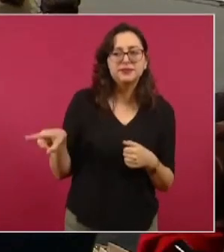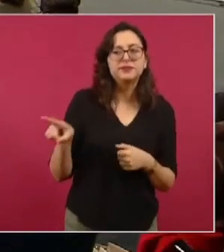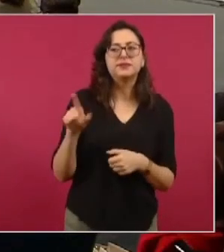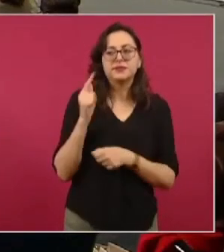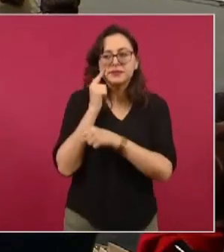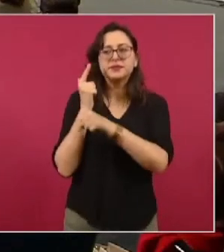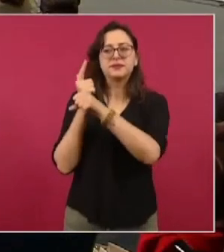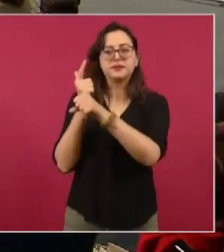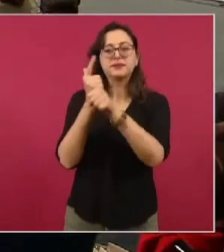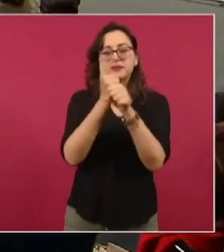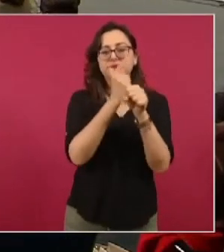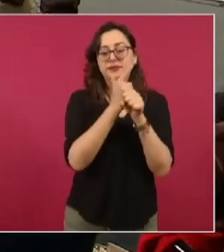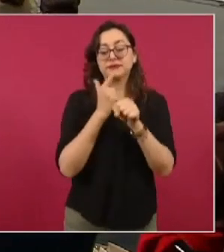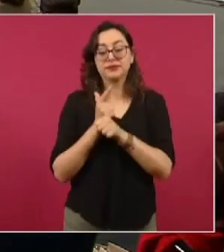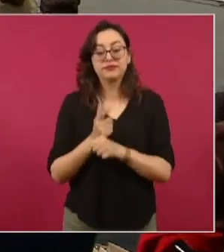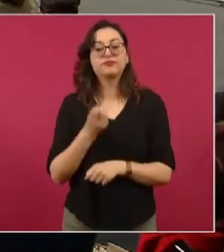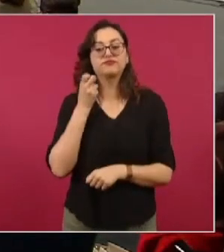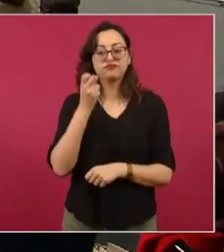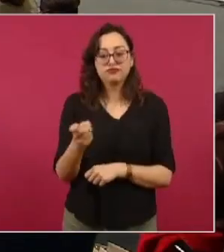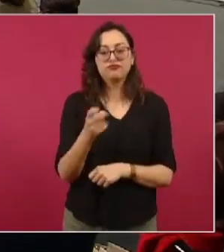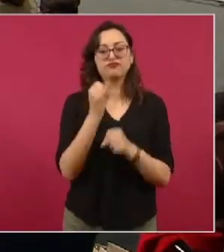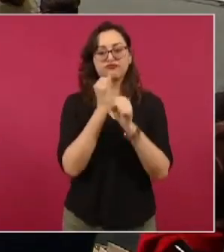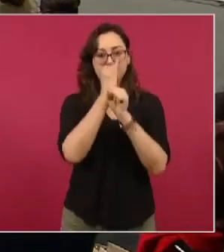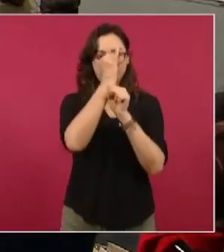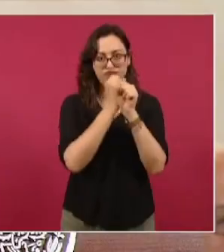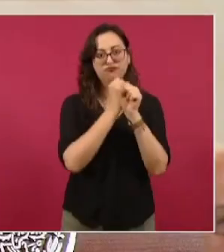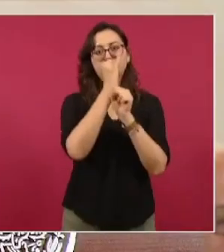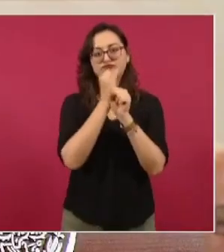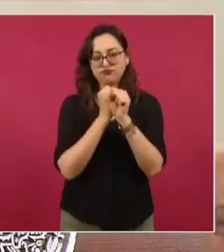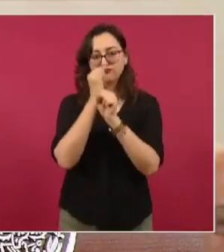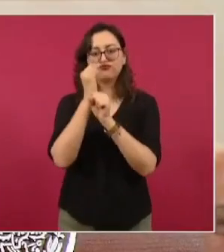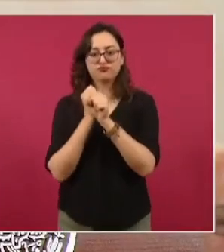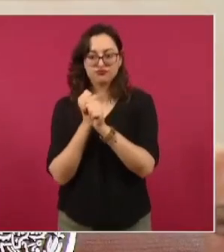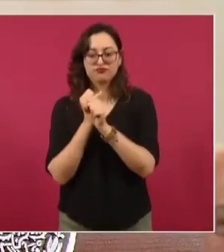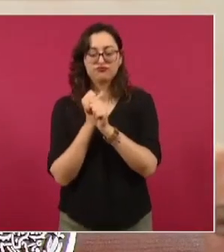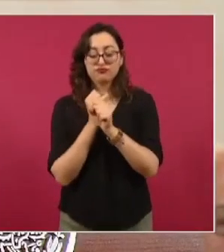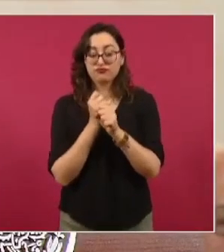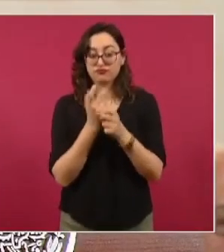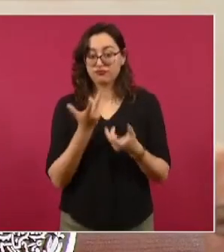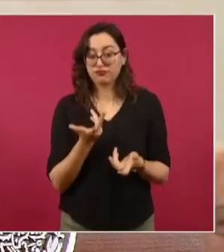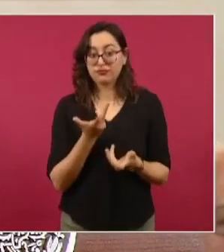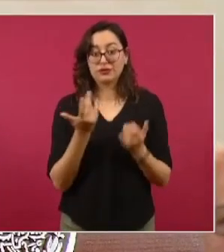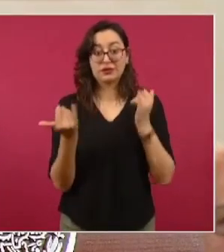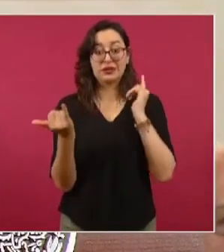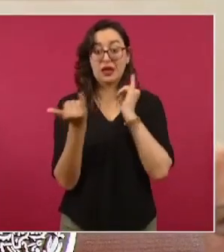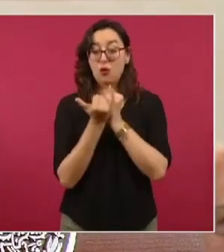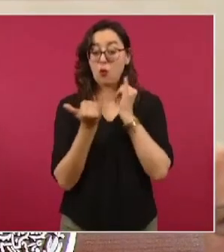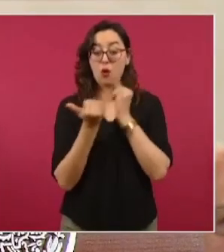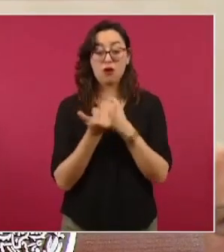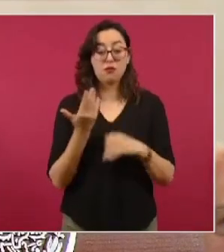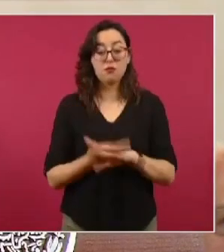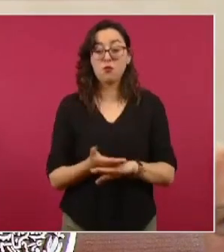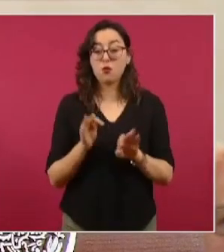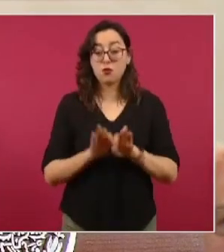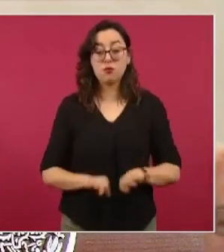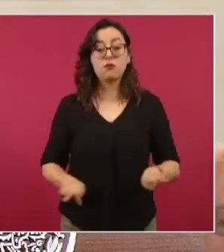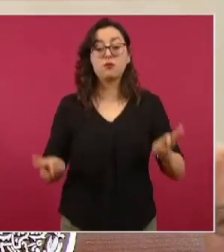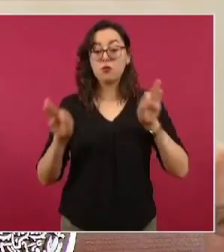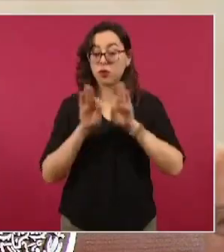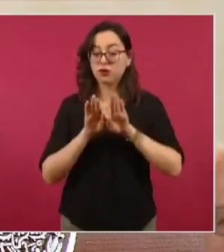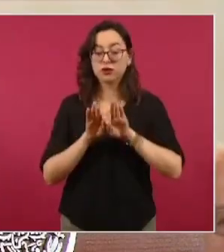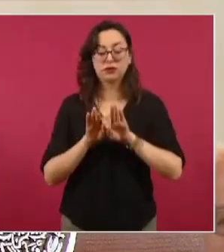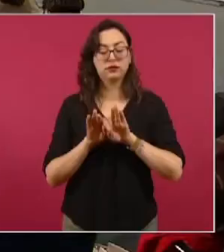lo estamos atendiendo también es fundamental repito el evitar